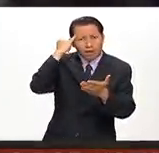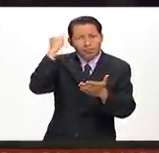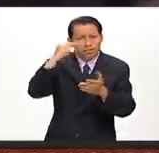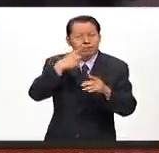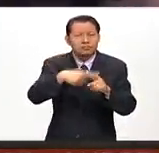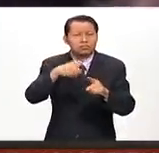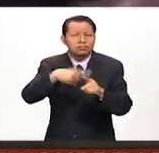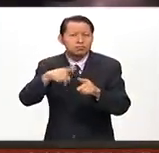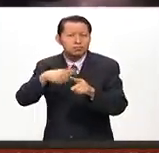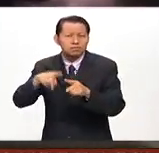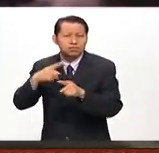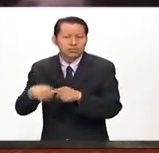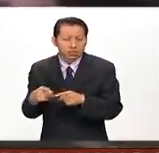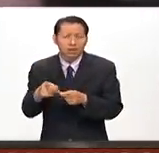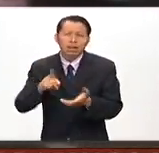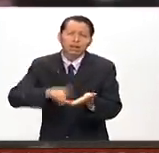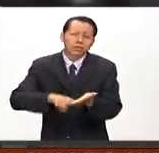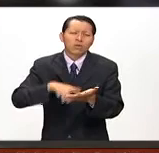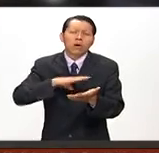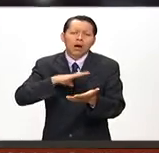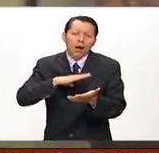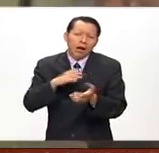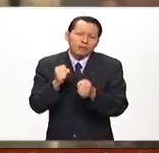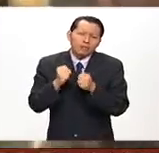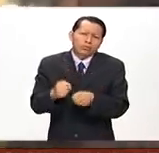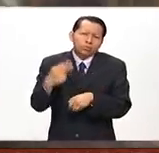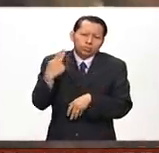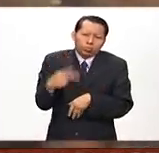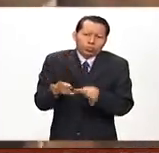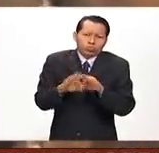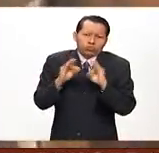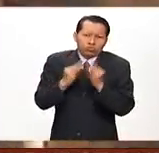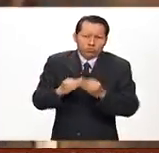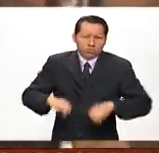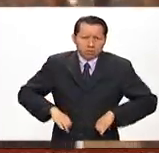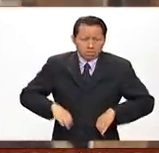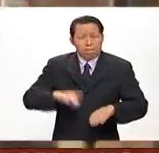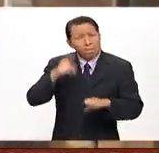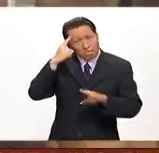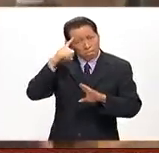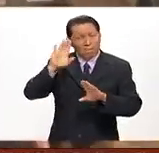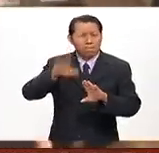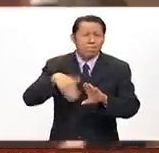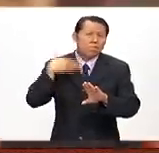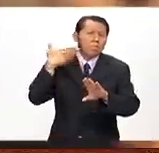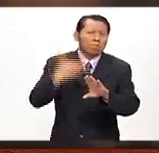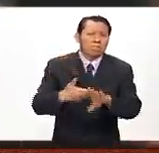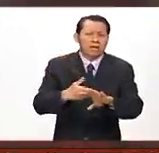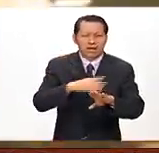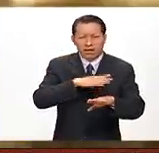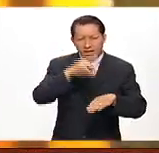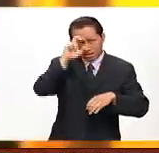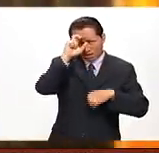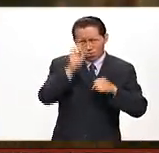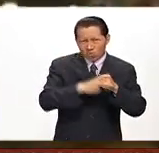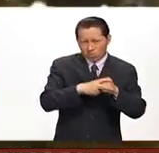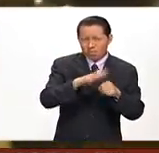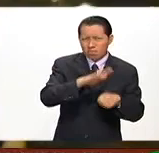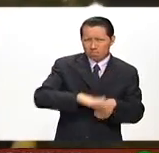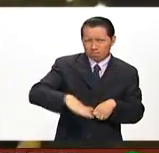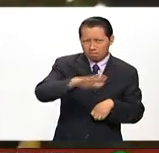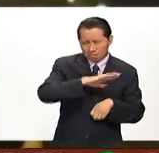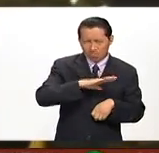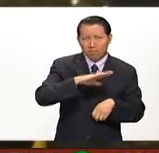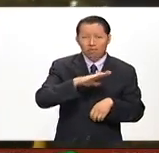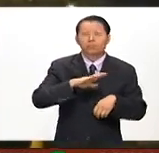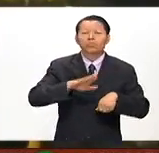estar llenos o van a converger en esto. Los ataques hacia el occidente son una llamada de atención para